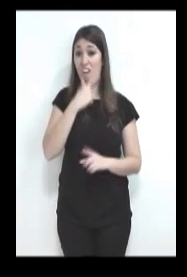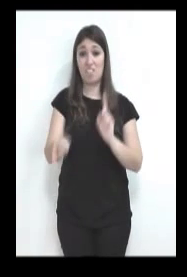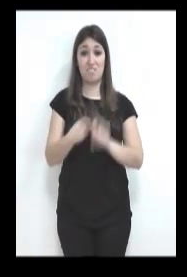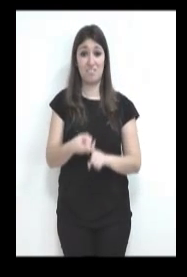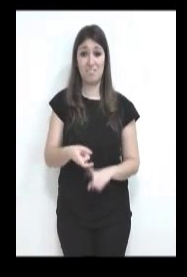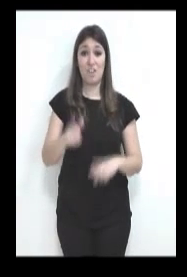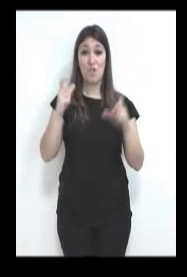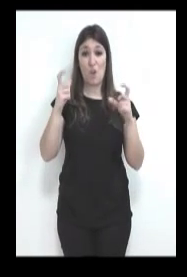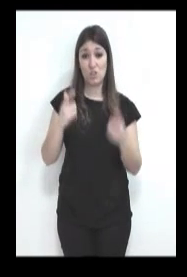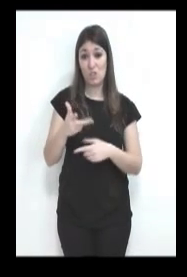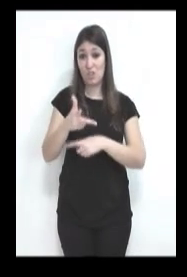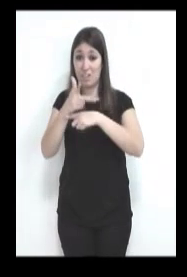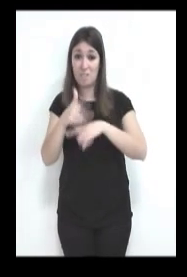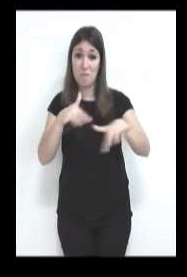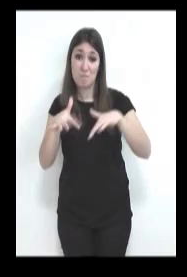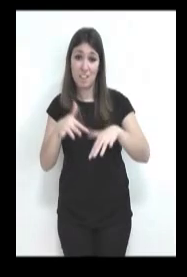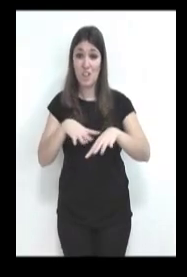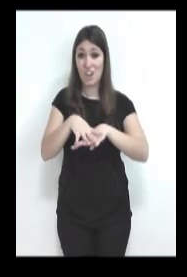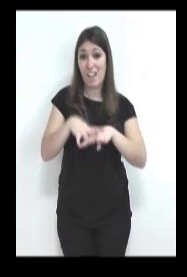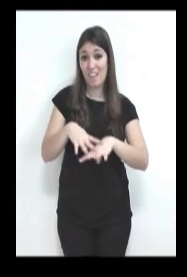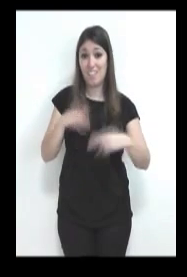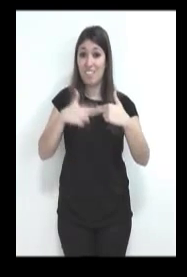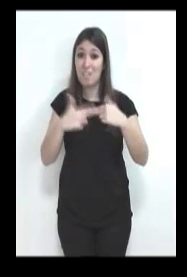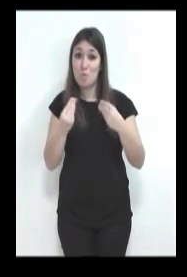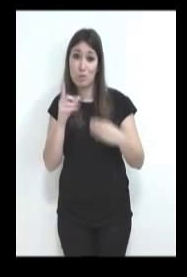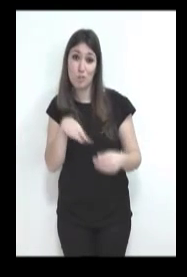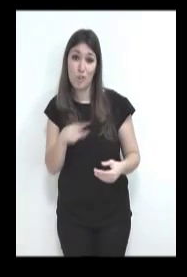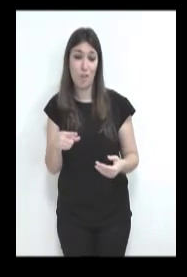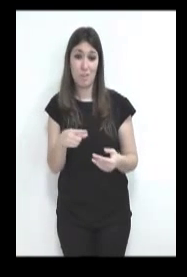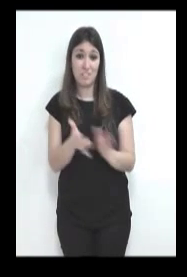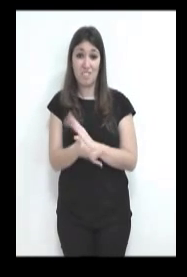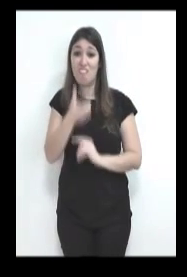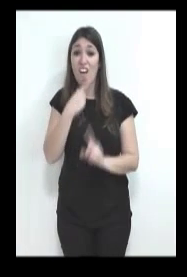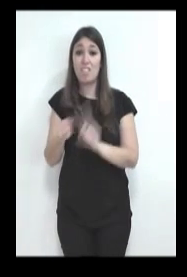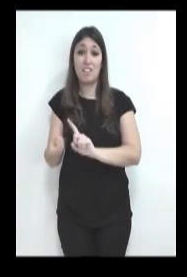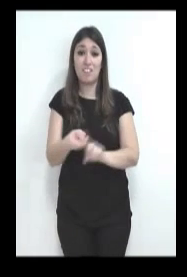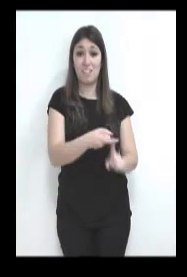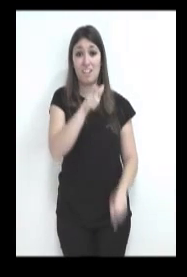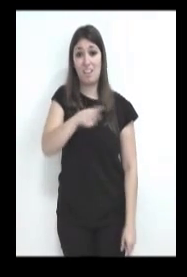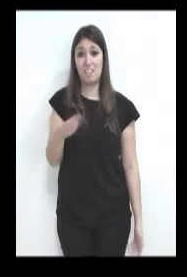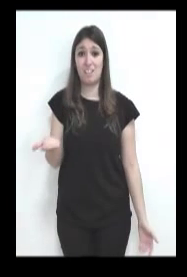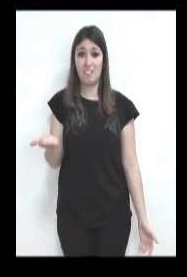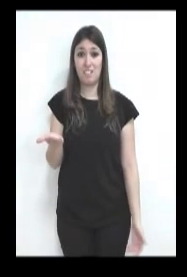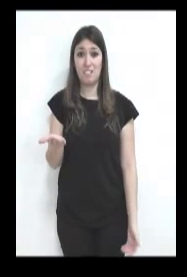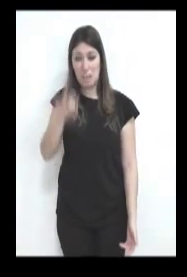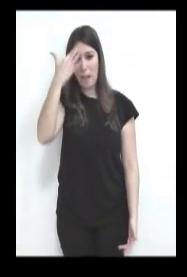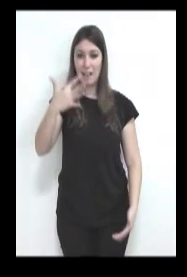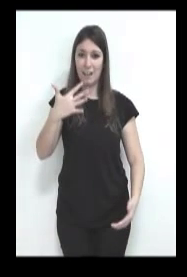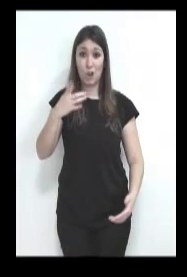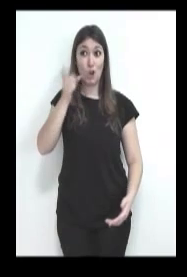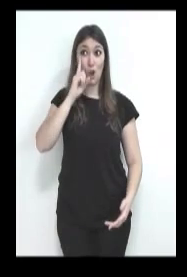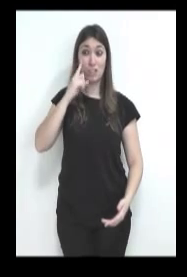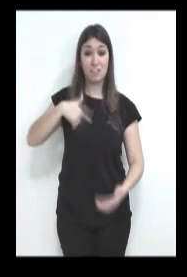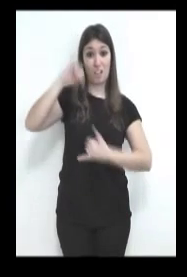cámara, foto, imagen, movimiento, red, conexión. Esto, si fuéramos manejados, que no sé si ya